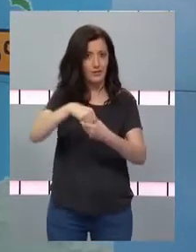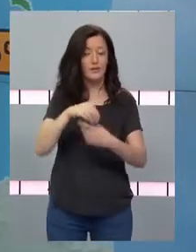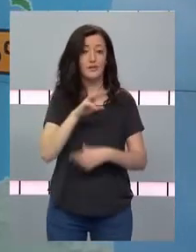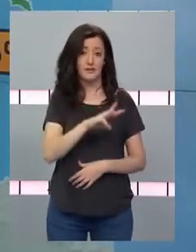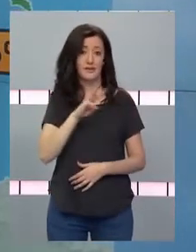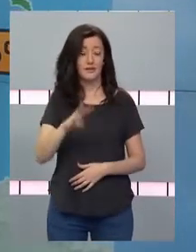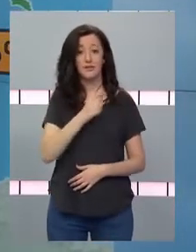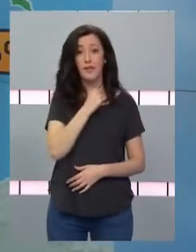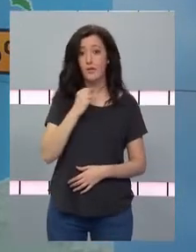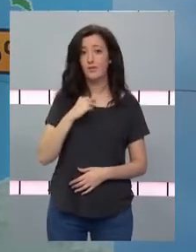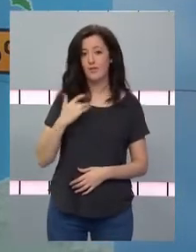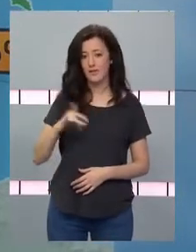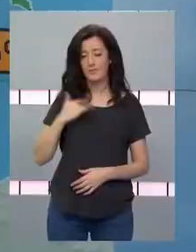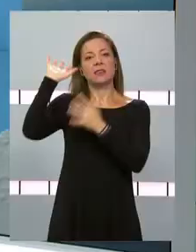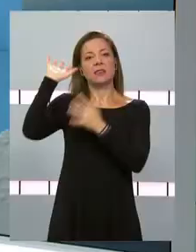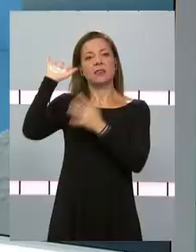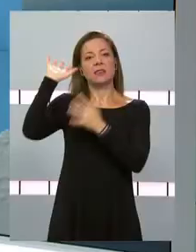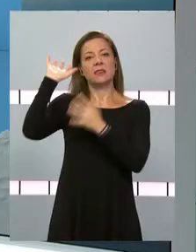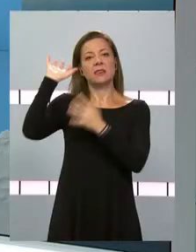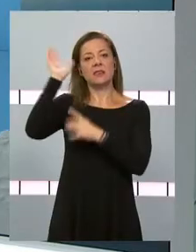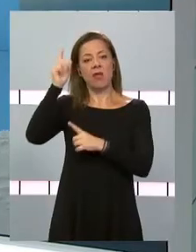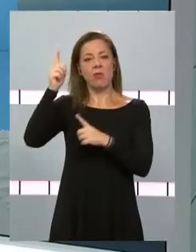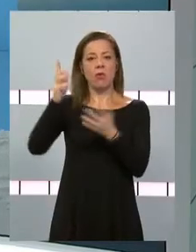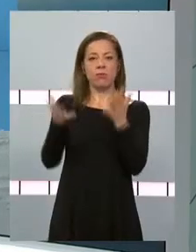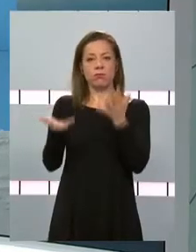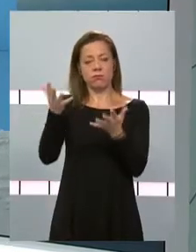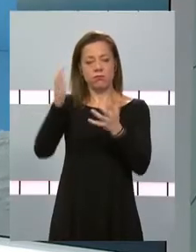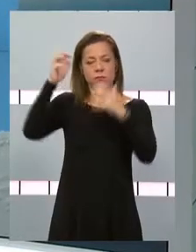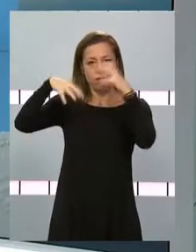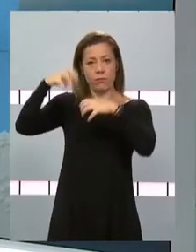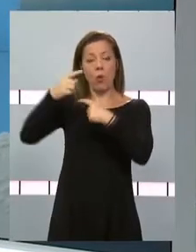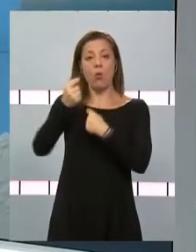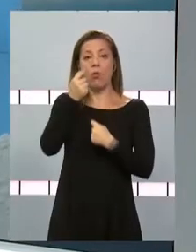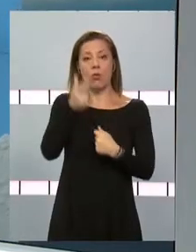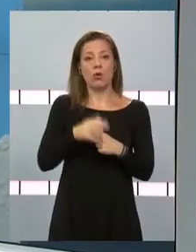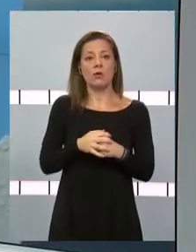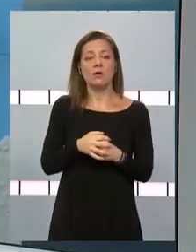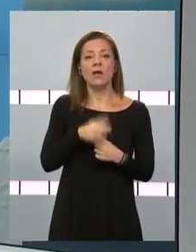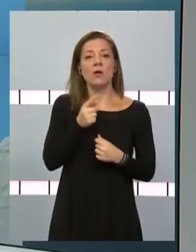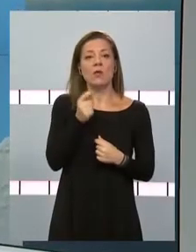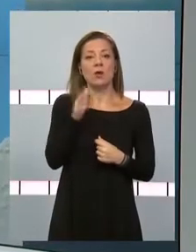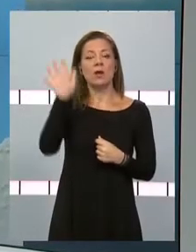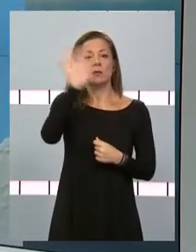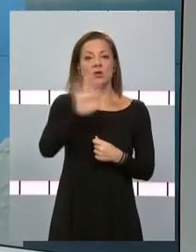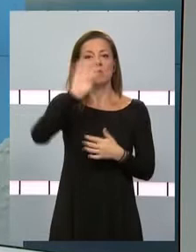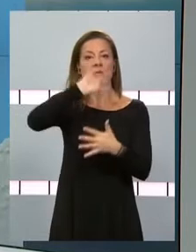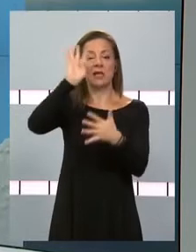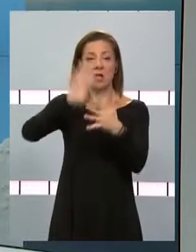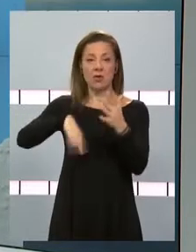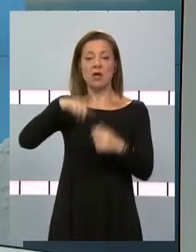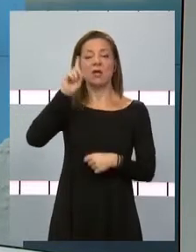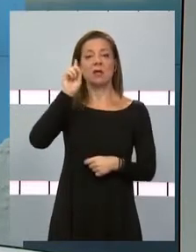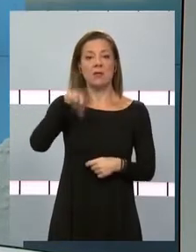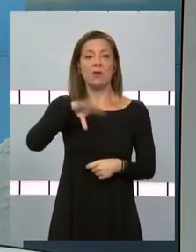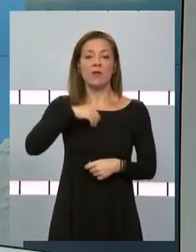en Badajoz o Sevilla. Incluso precipitaciones muy débiles que avanzan ahora mismo hacia regiones de Cataluña y también